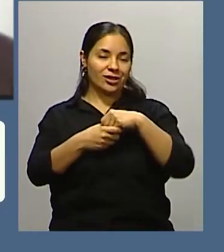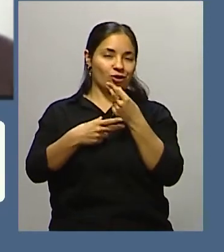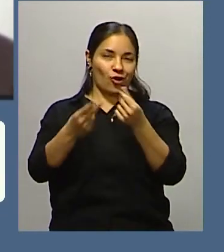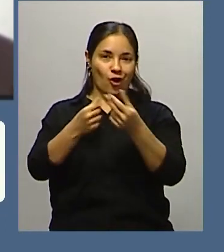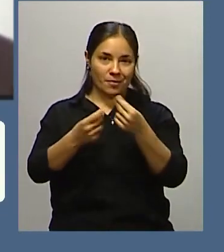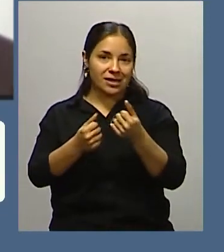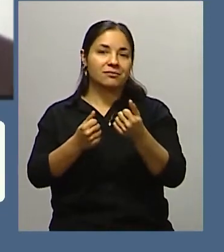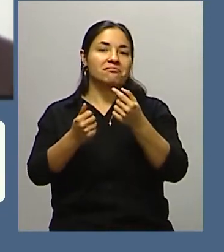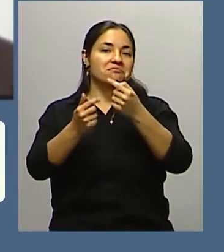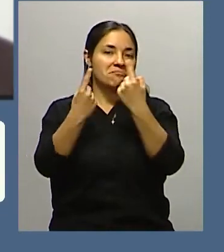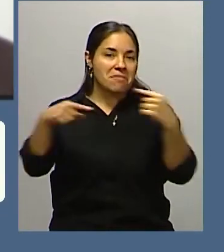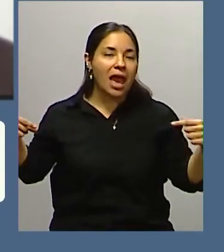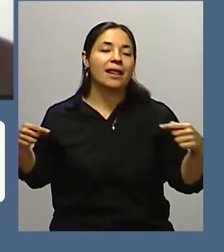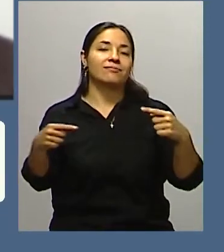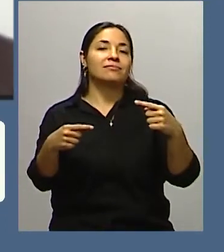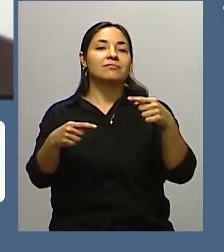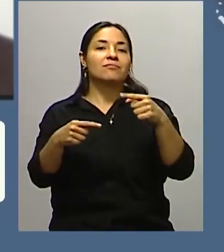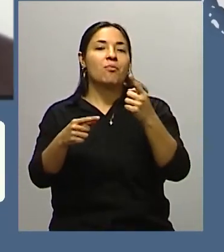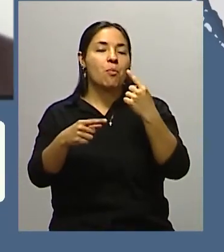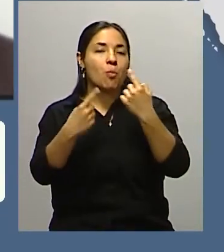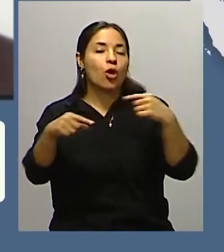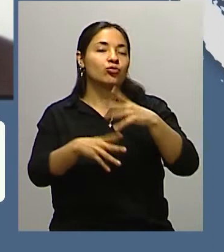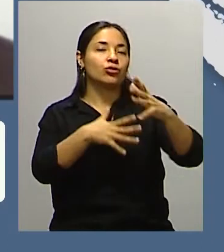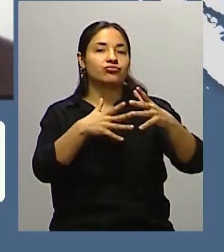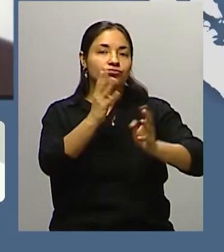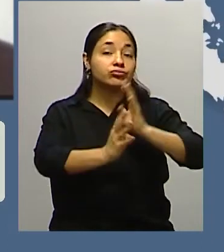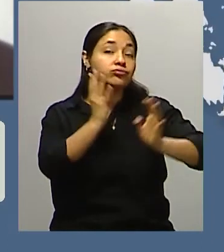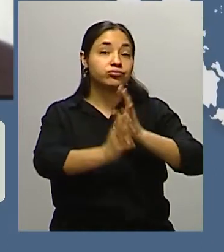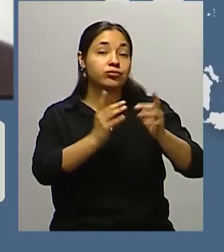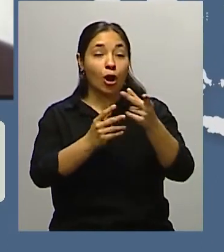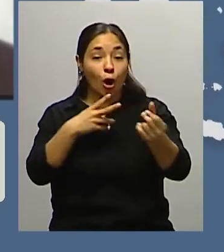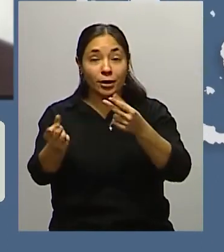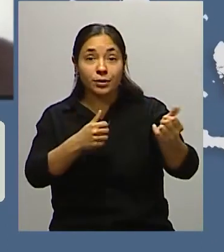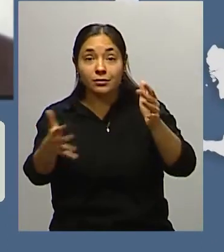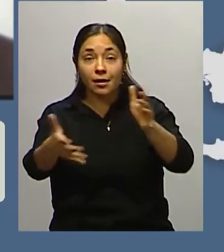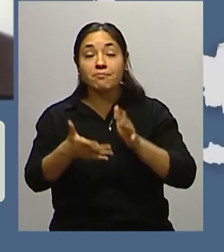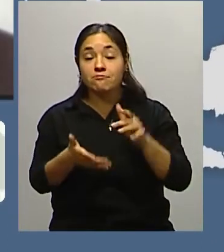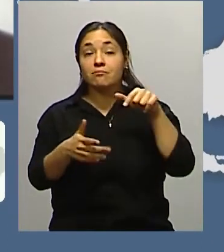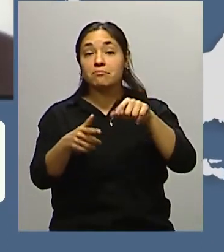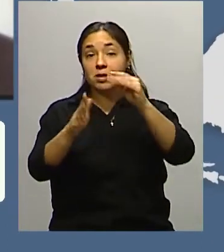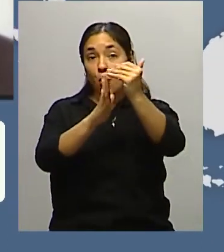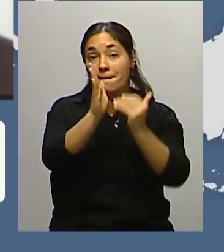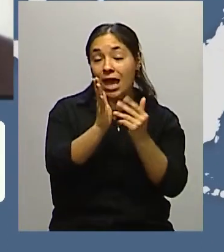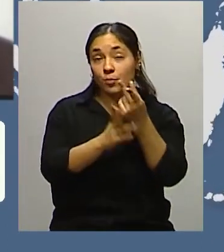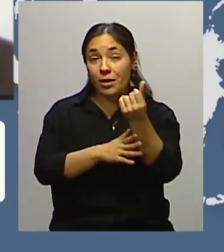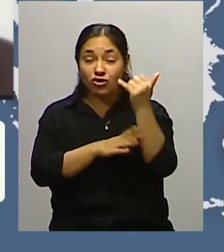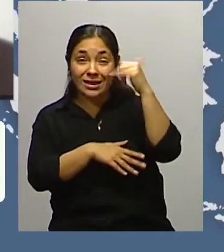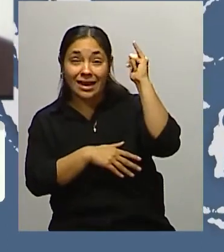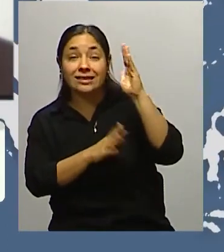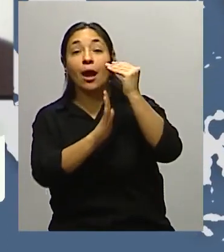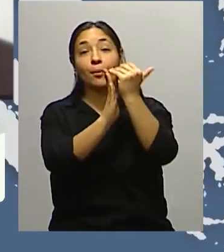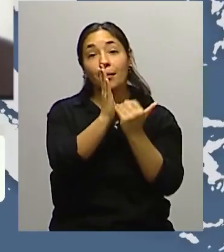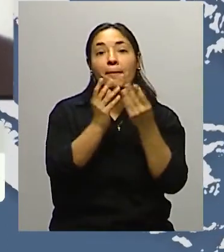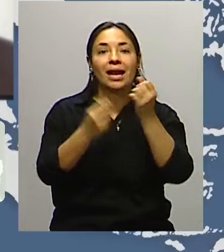bienes de capital y productos manufacturados, uh-huh. y sobre eso es lo que es la reducción arancelaria. Es una medida de tipo